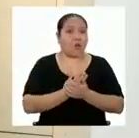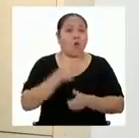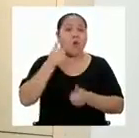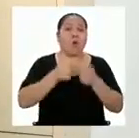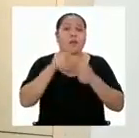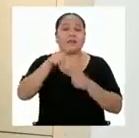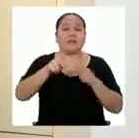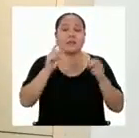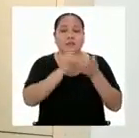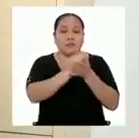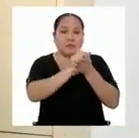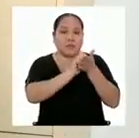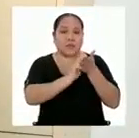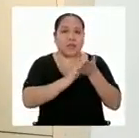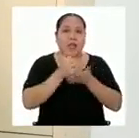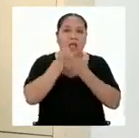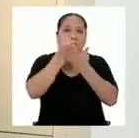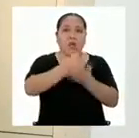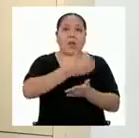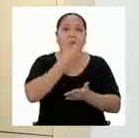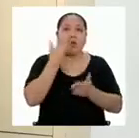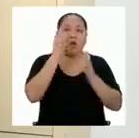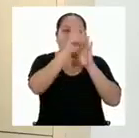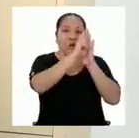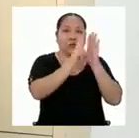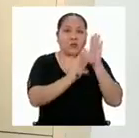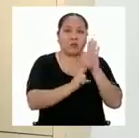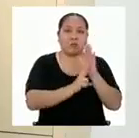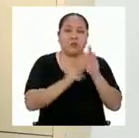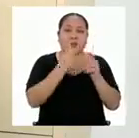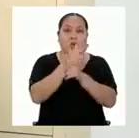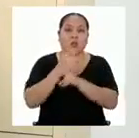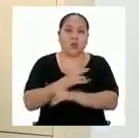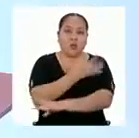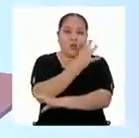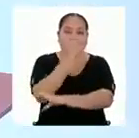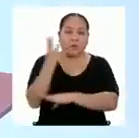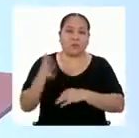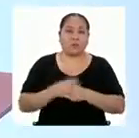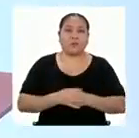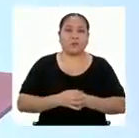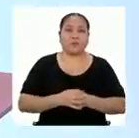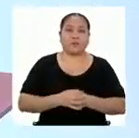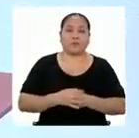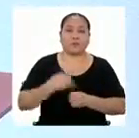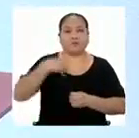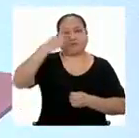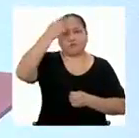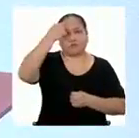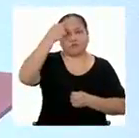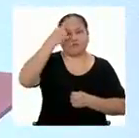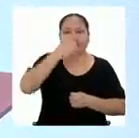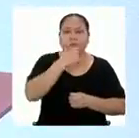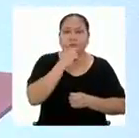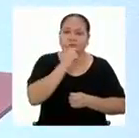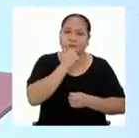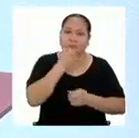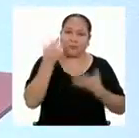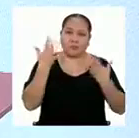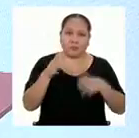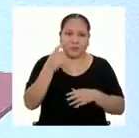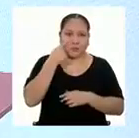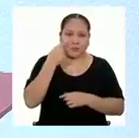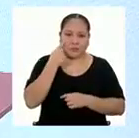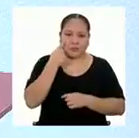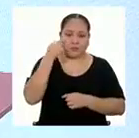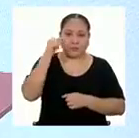este texto puede ayudar a mejorar tu reglamento sobre el cuidado de los bosques? Pienso que al haber conocido de